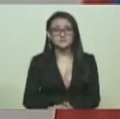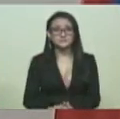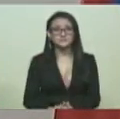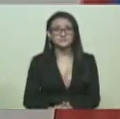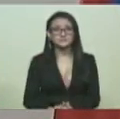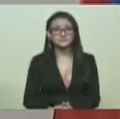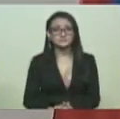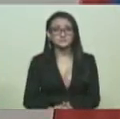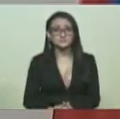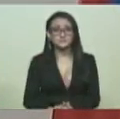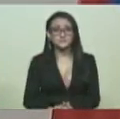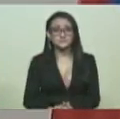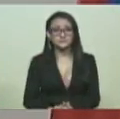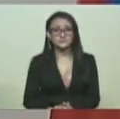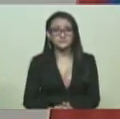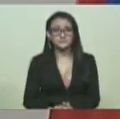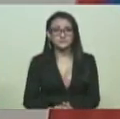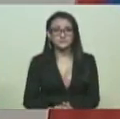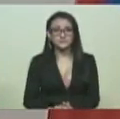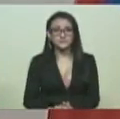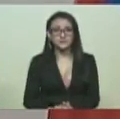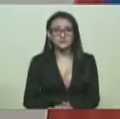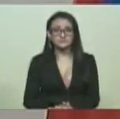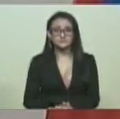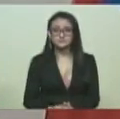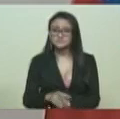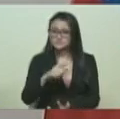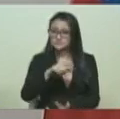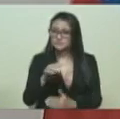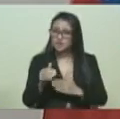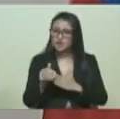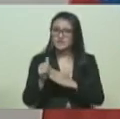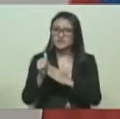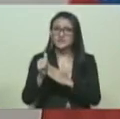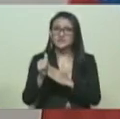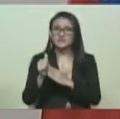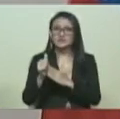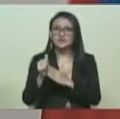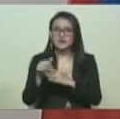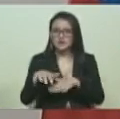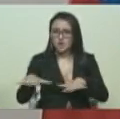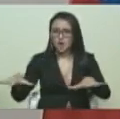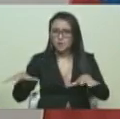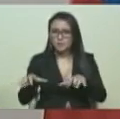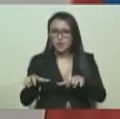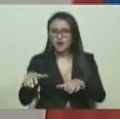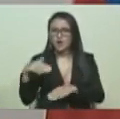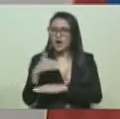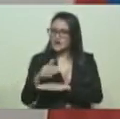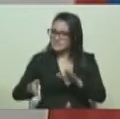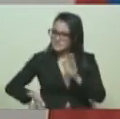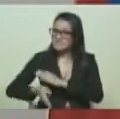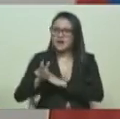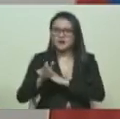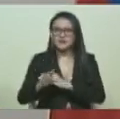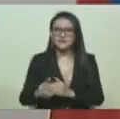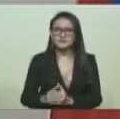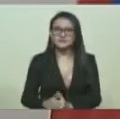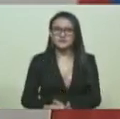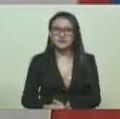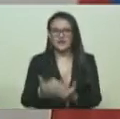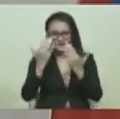de una gente que los líderes los convocaron a la calle,